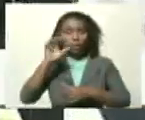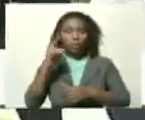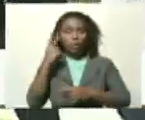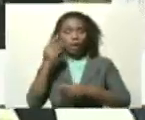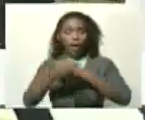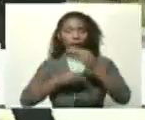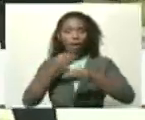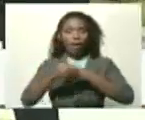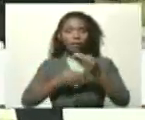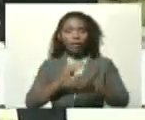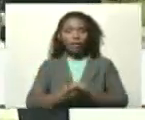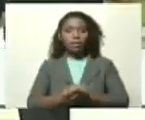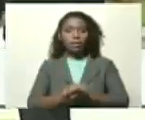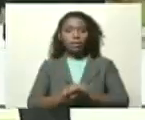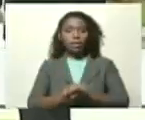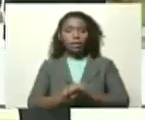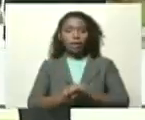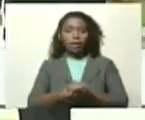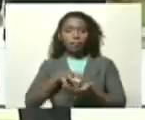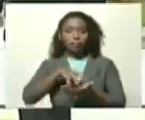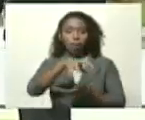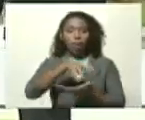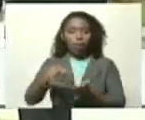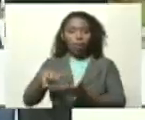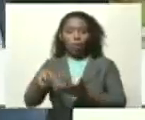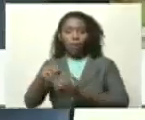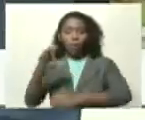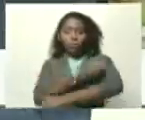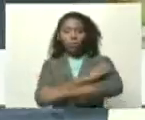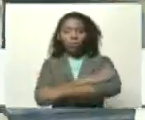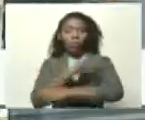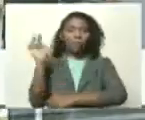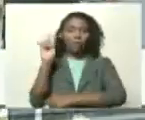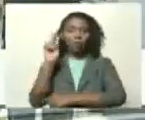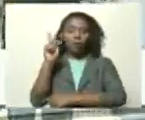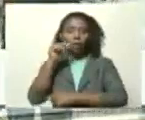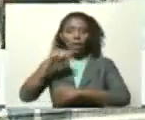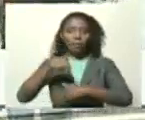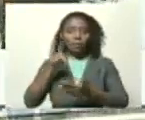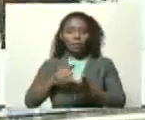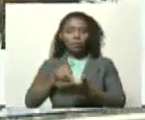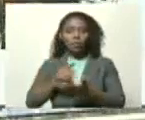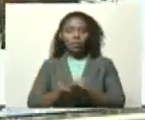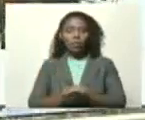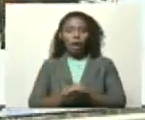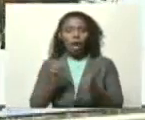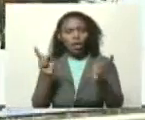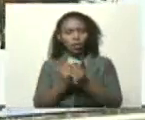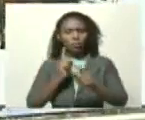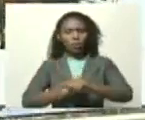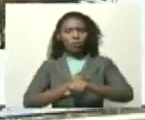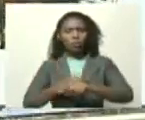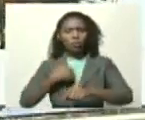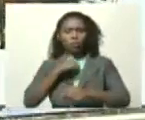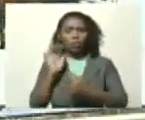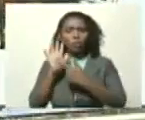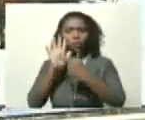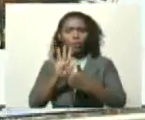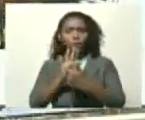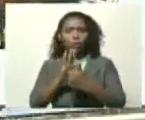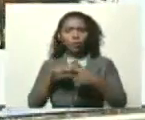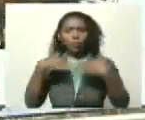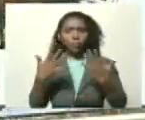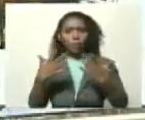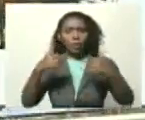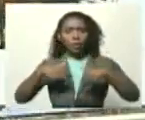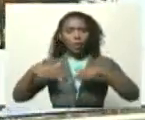conforman la fracción de la oposición venezolana que están acá presentes. En breve breves minutos estaremos pues presenciando desde